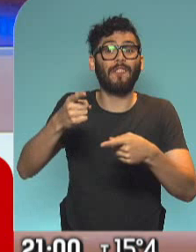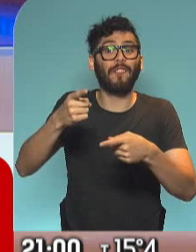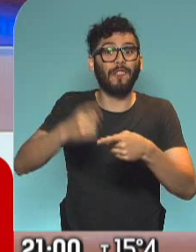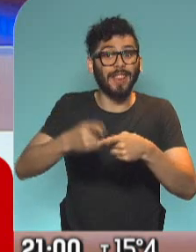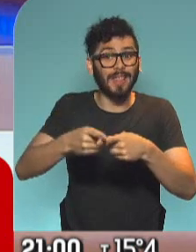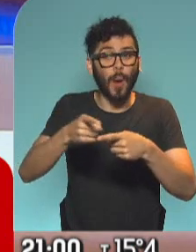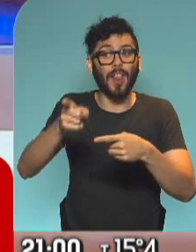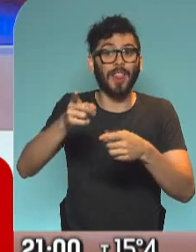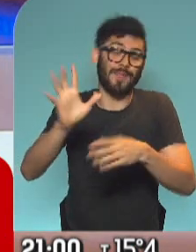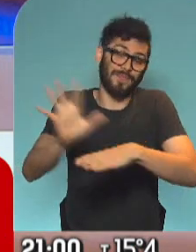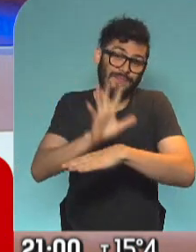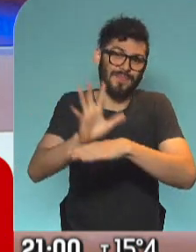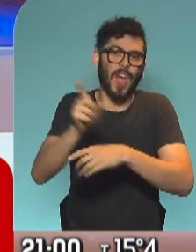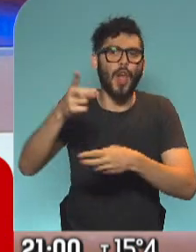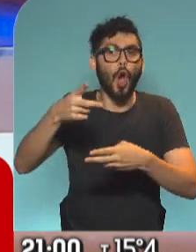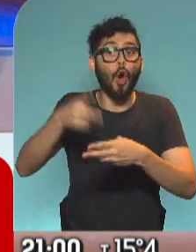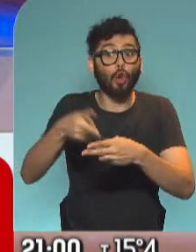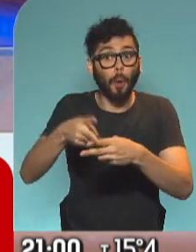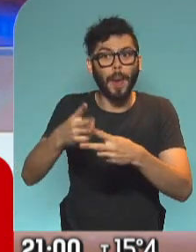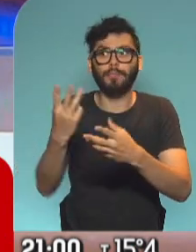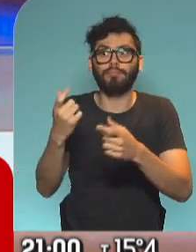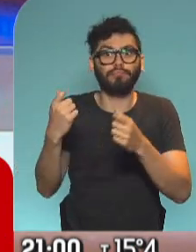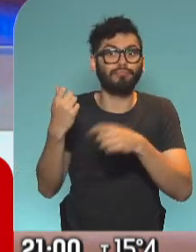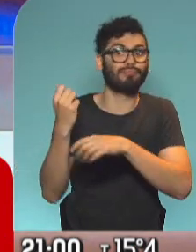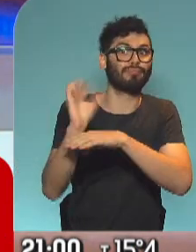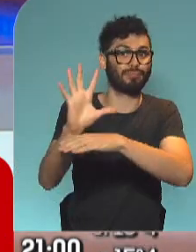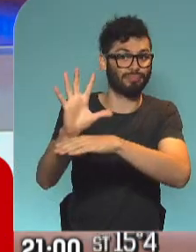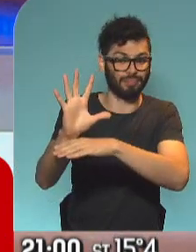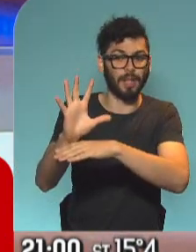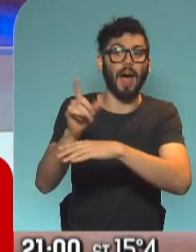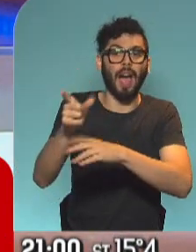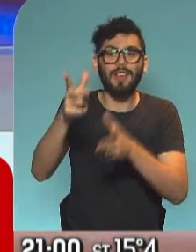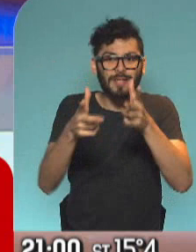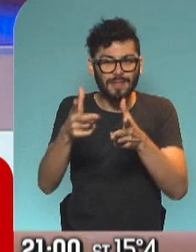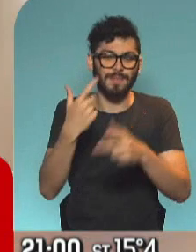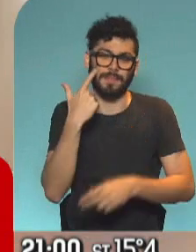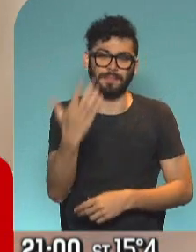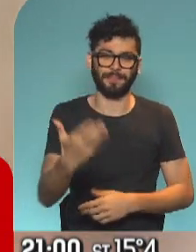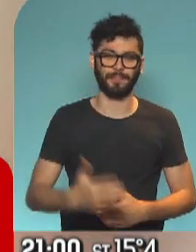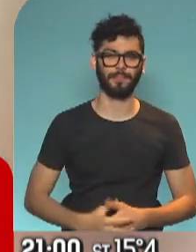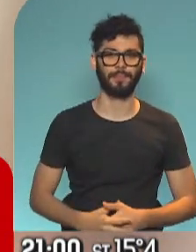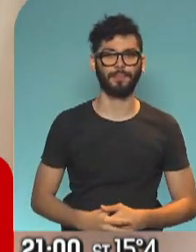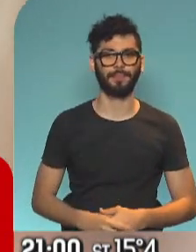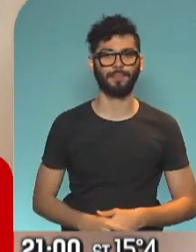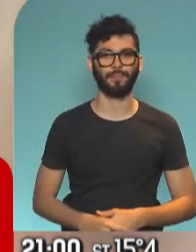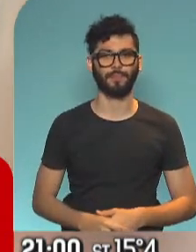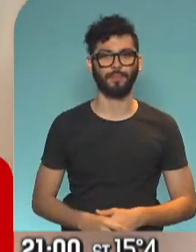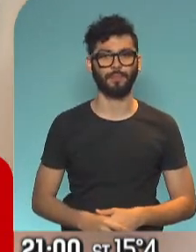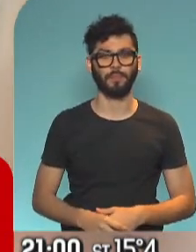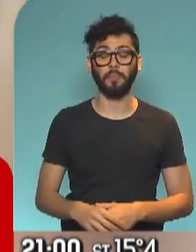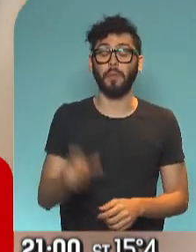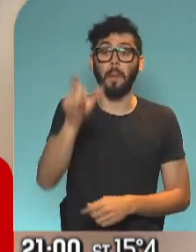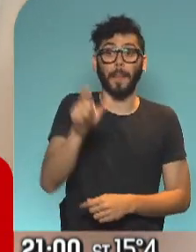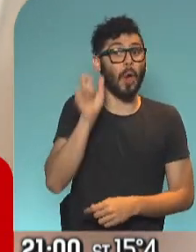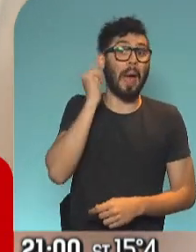Cine de Roma. Allí se presenta este documental y las palabras del Papa Francisco. Las personas